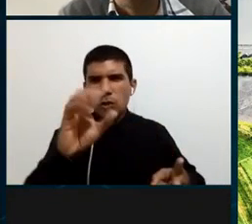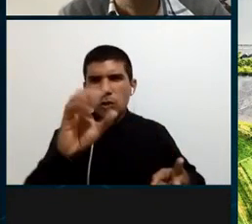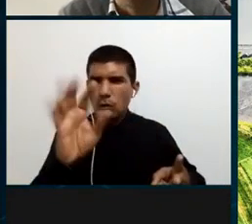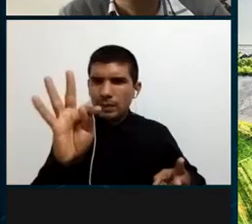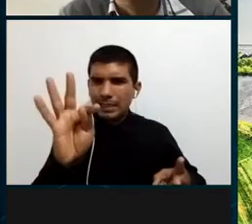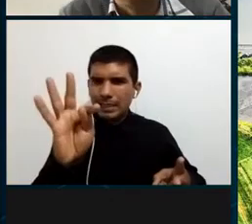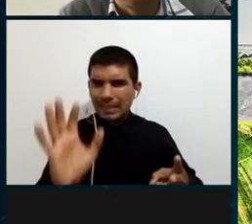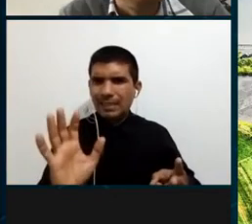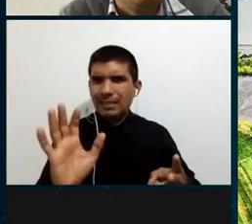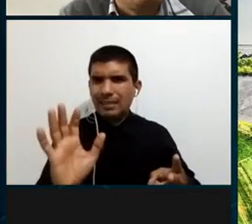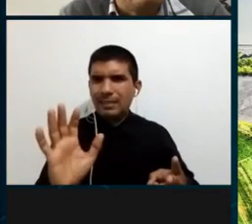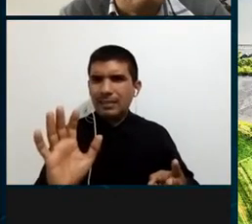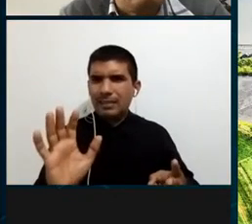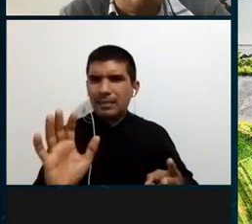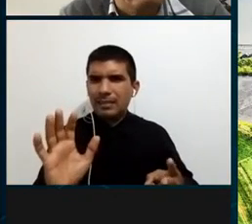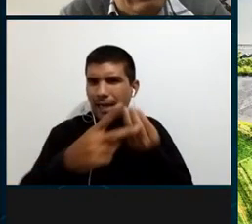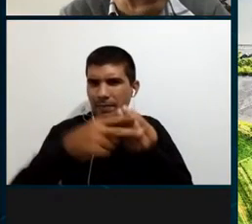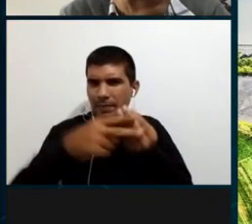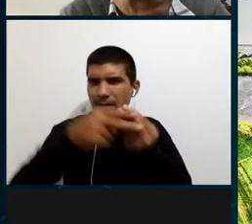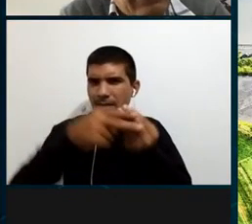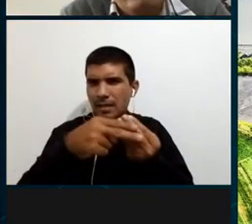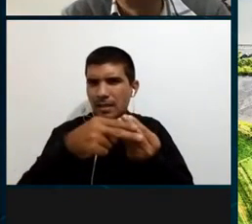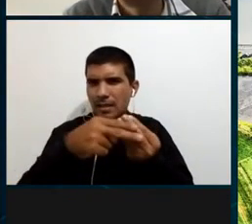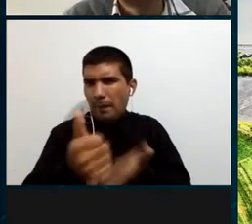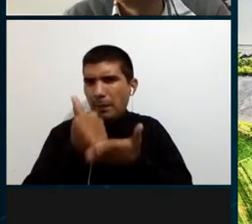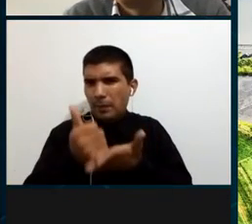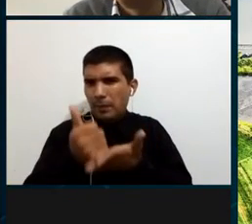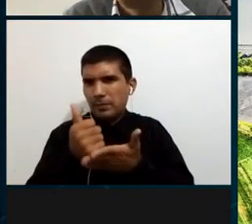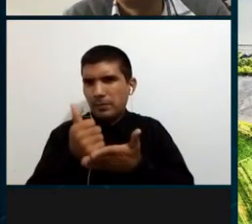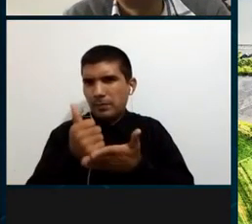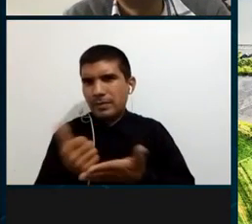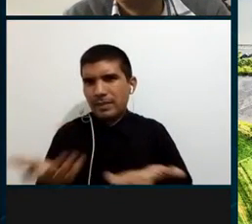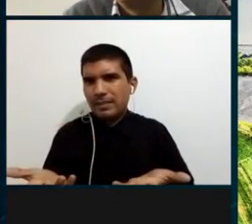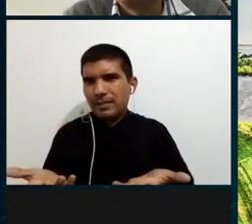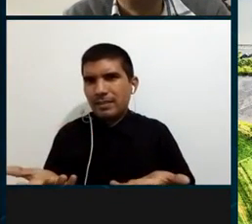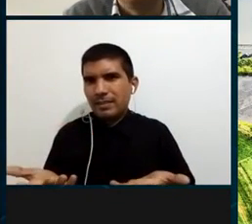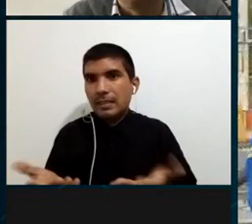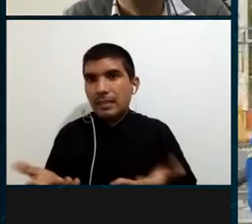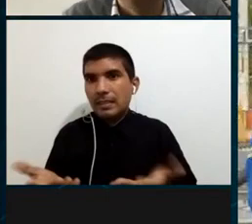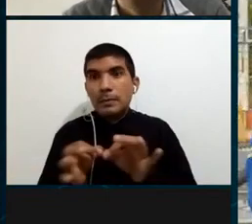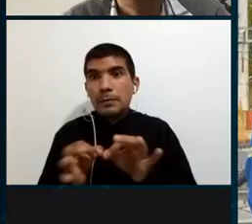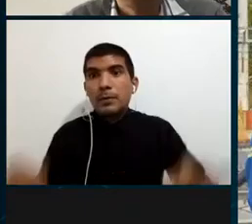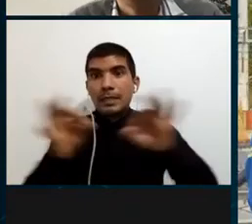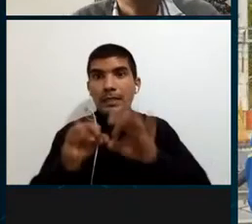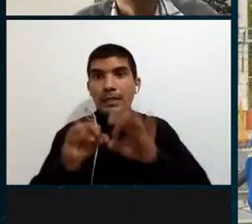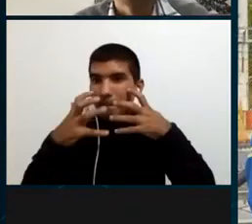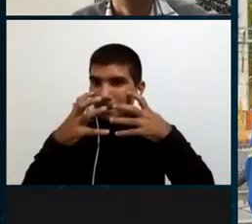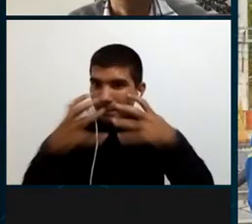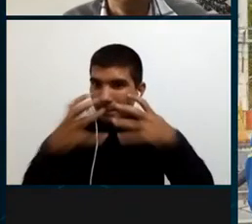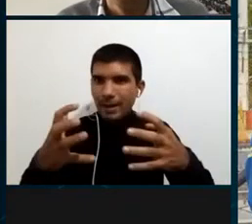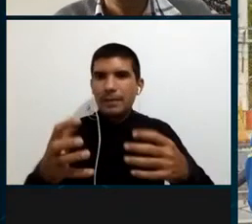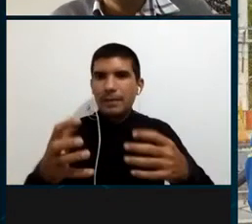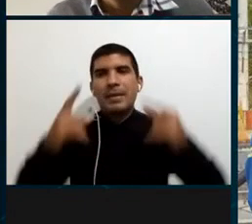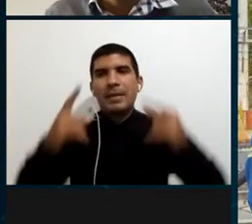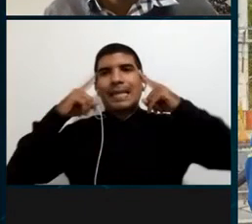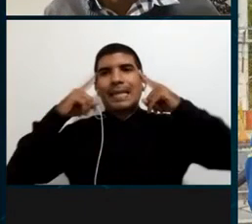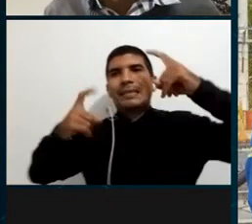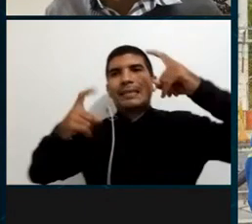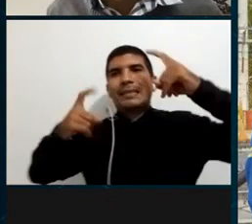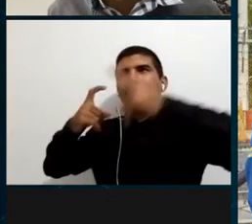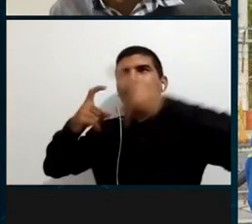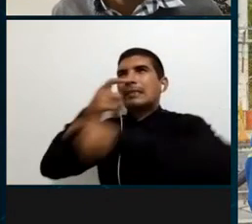que a la vuelta de la esquina. Pero aquí siempre lo clave es hacernos la pregunta es qué es lo que necesita nuestro cliente.